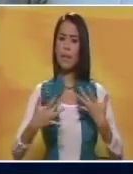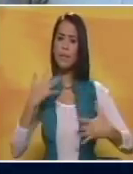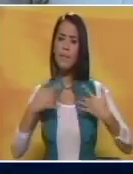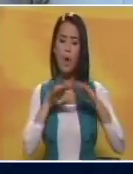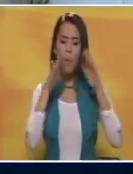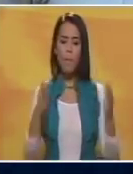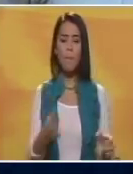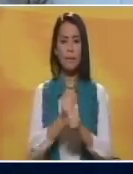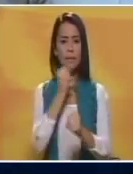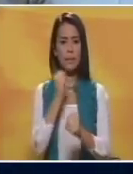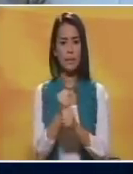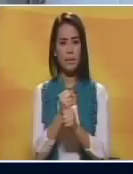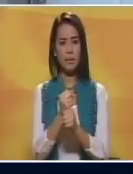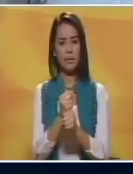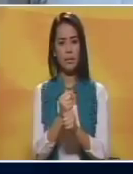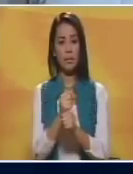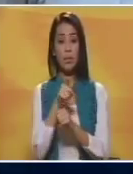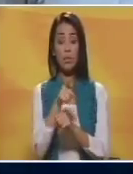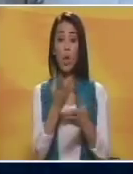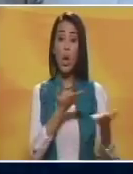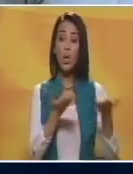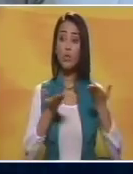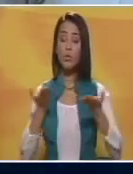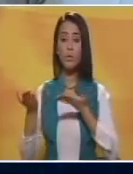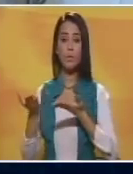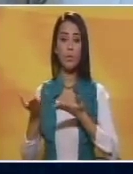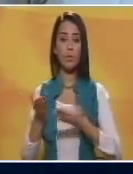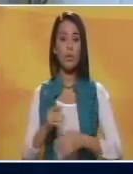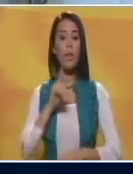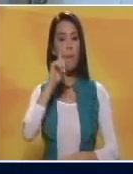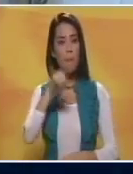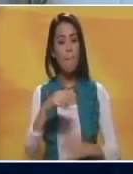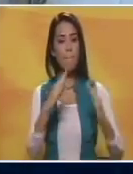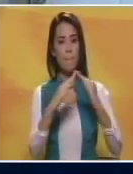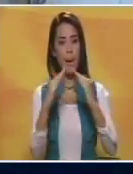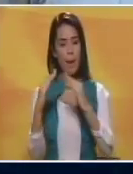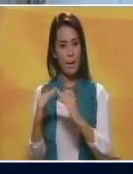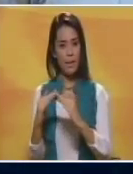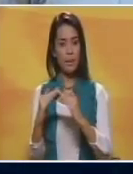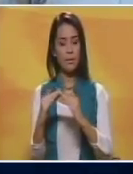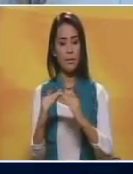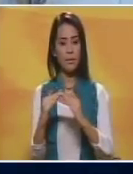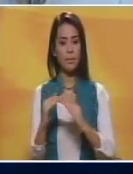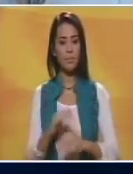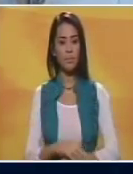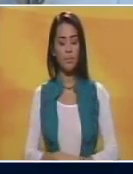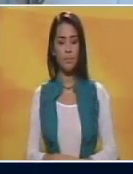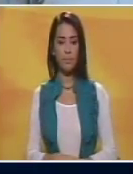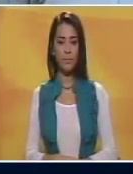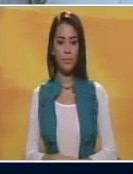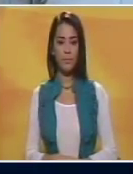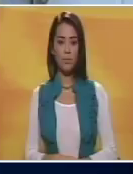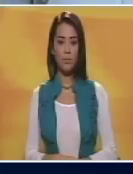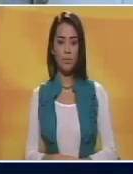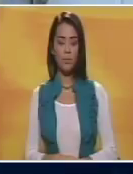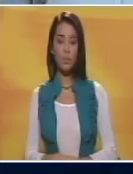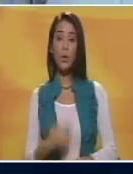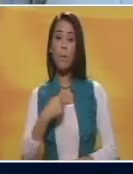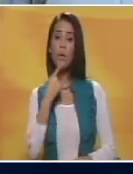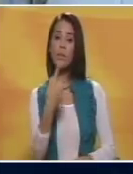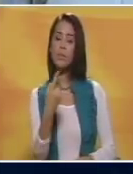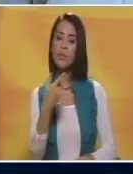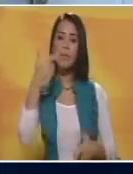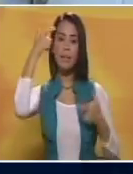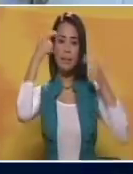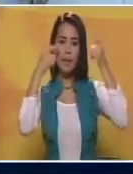de trabajo articula no solamente los servicios, sino también la vivienda en un concepto amplio del hábitat, como lo decía el